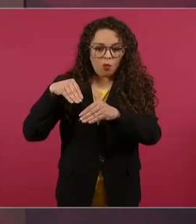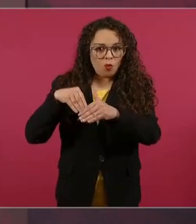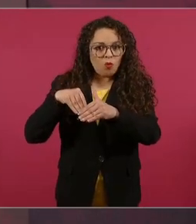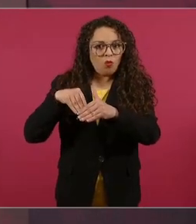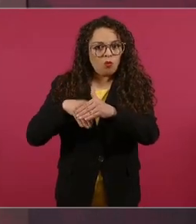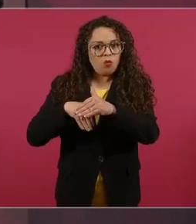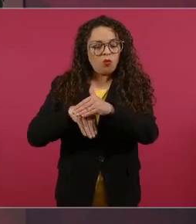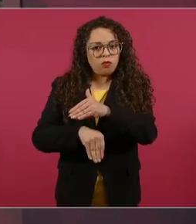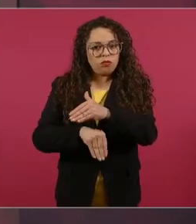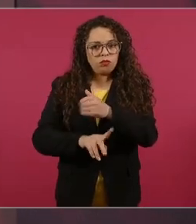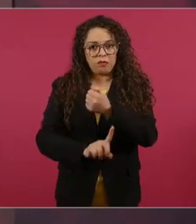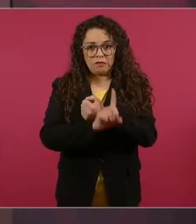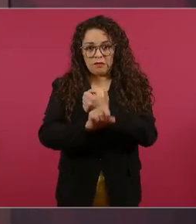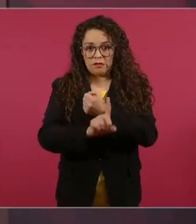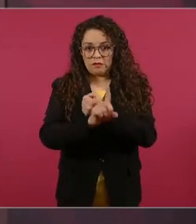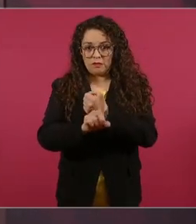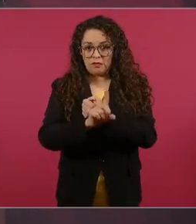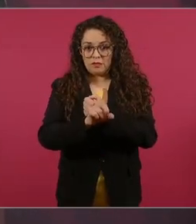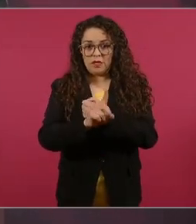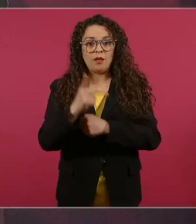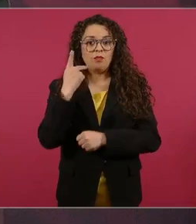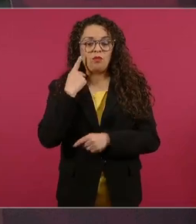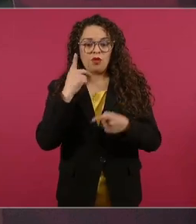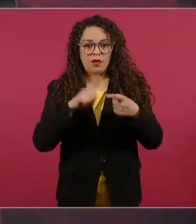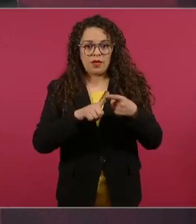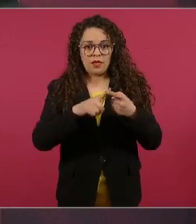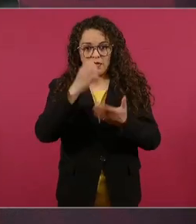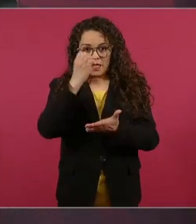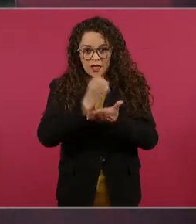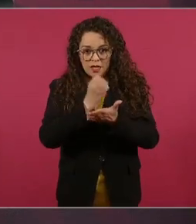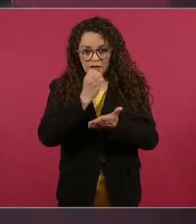en lo económico, en lo político, no,